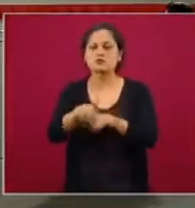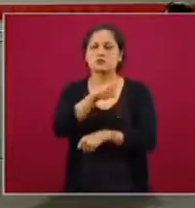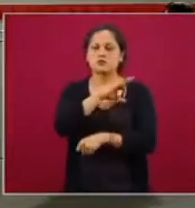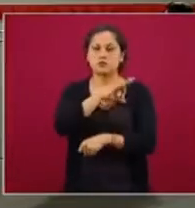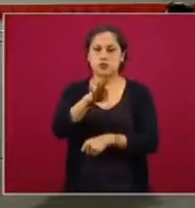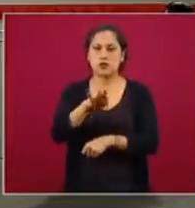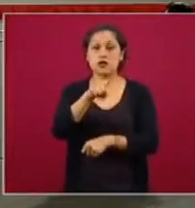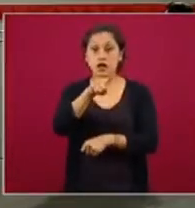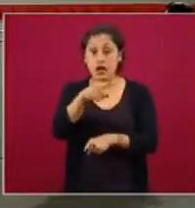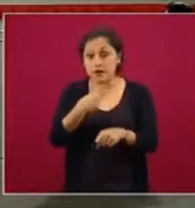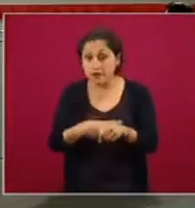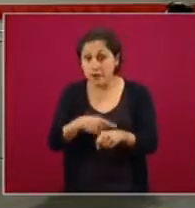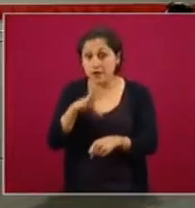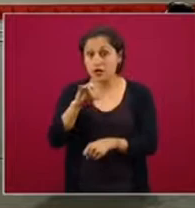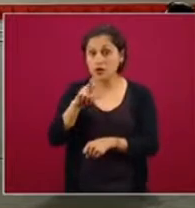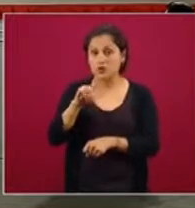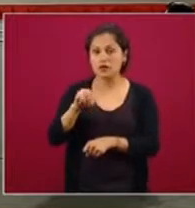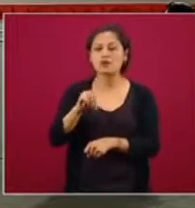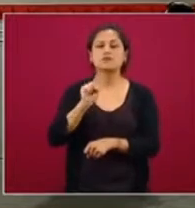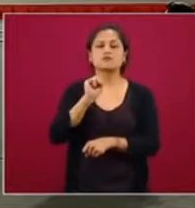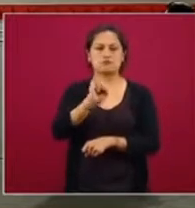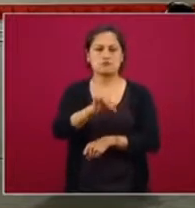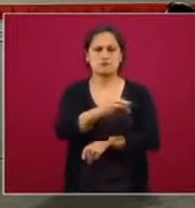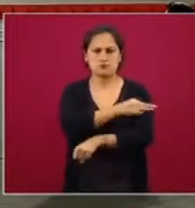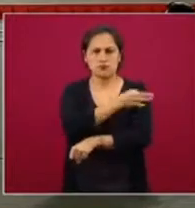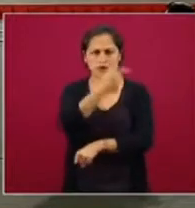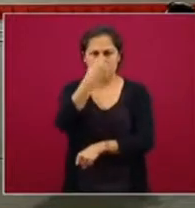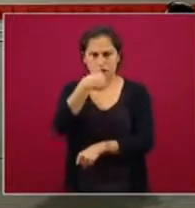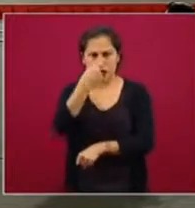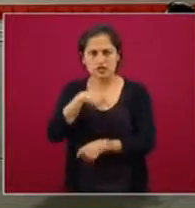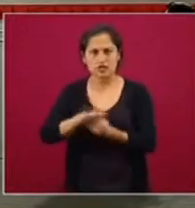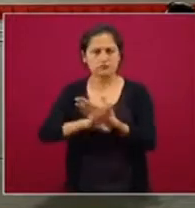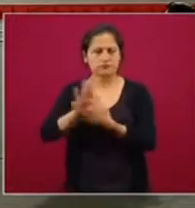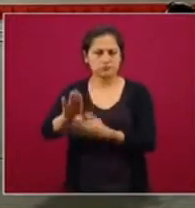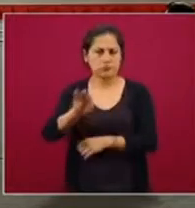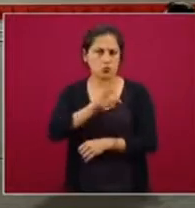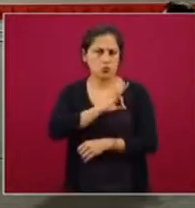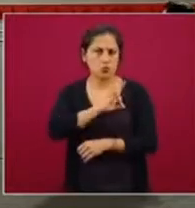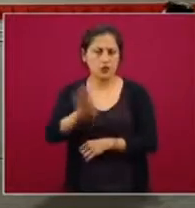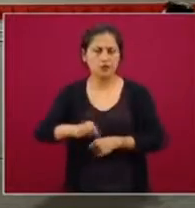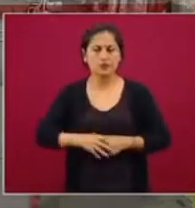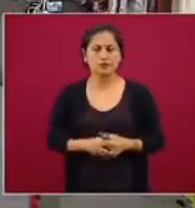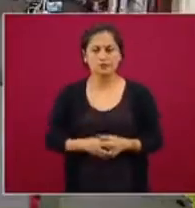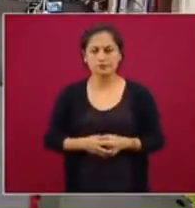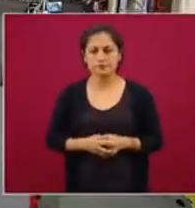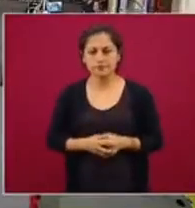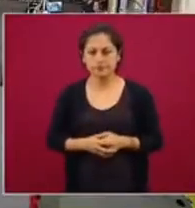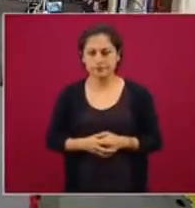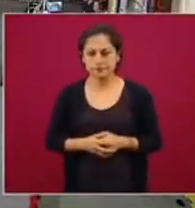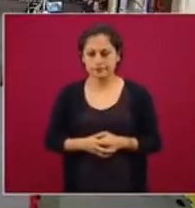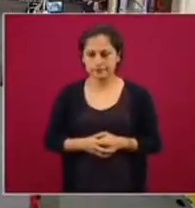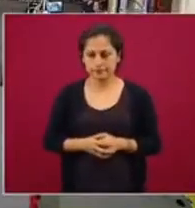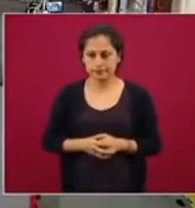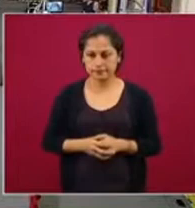tuvo COVID vacunar contra la influenza, en general. Alejandro Alemán.